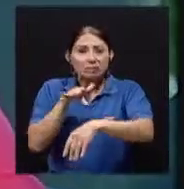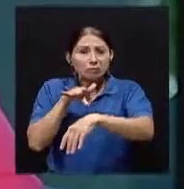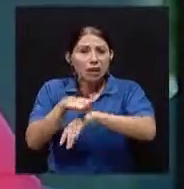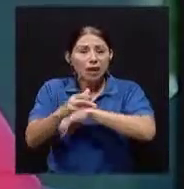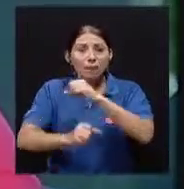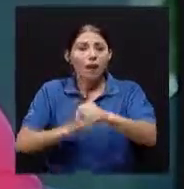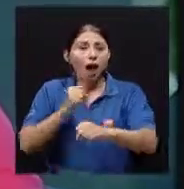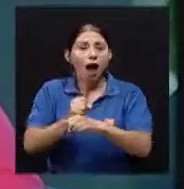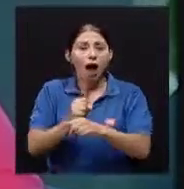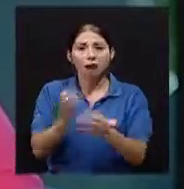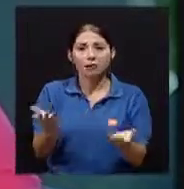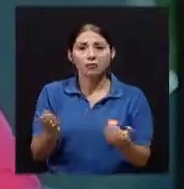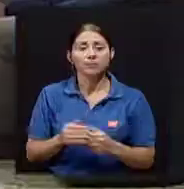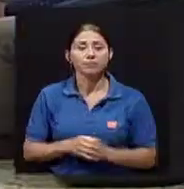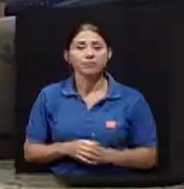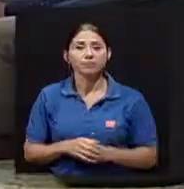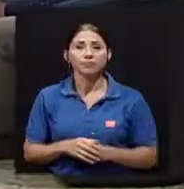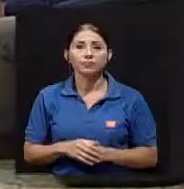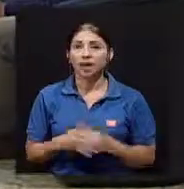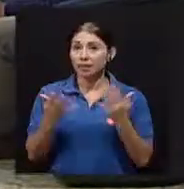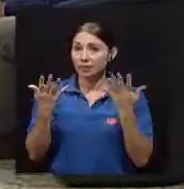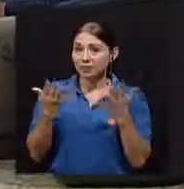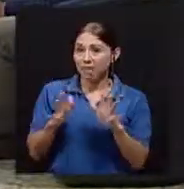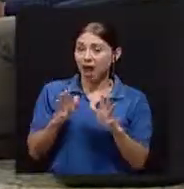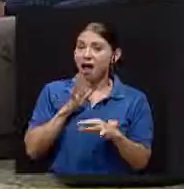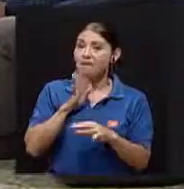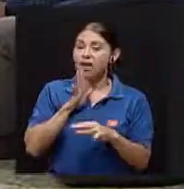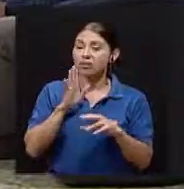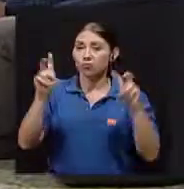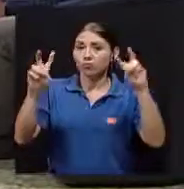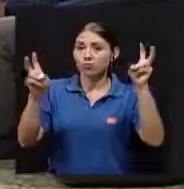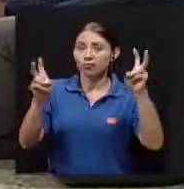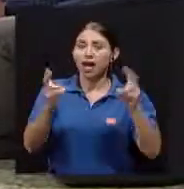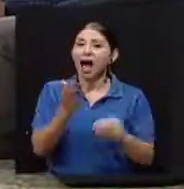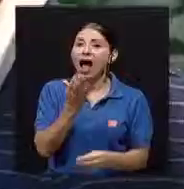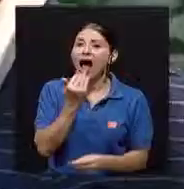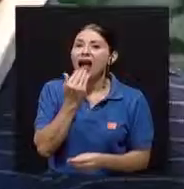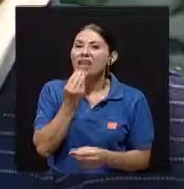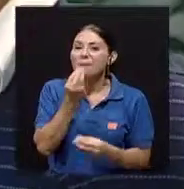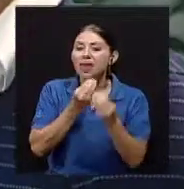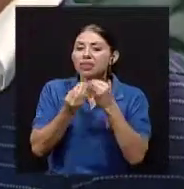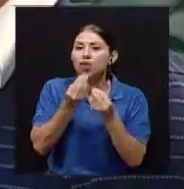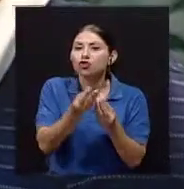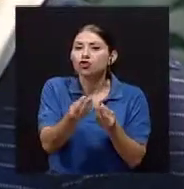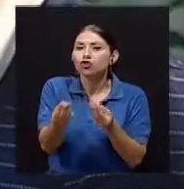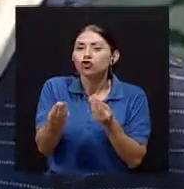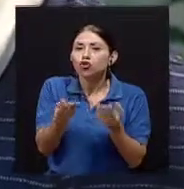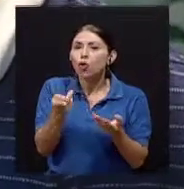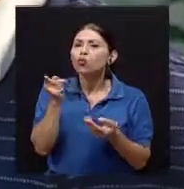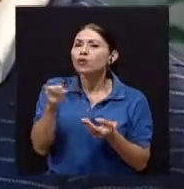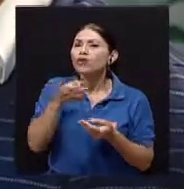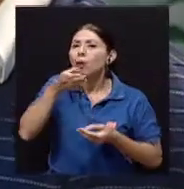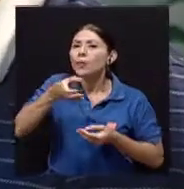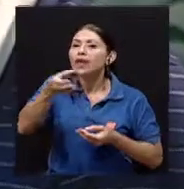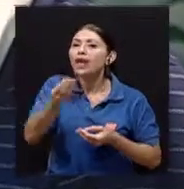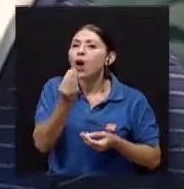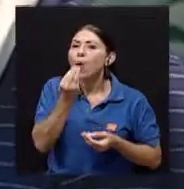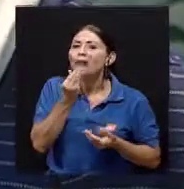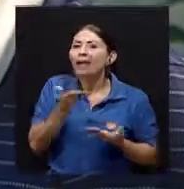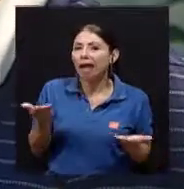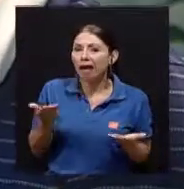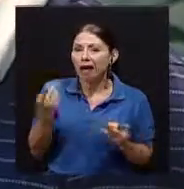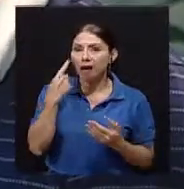se esperaba, ¿verdad? Tal vez ya entrando así en tema de alimentos propiamente, ¿qué alimentos recomendaría usted para